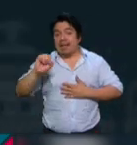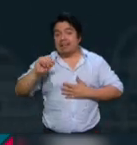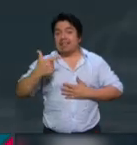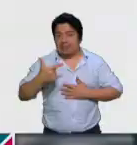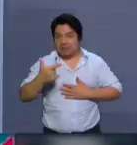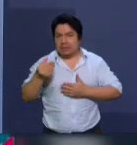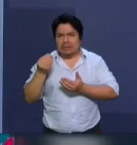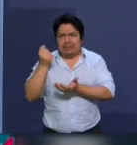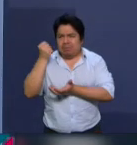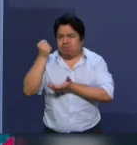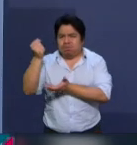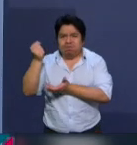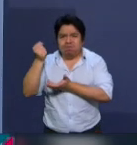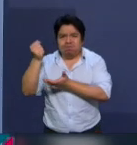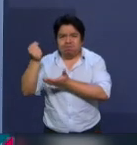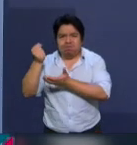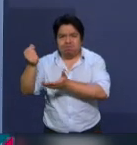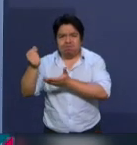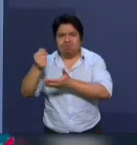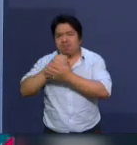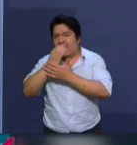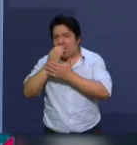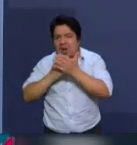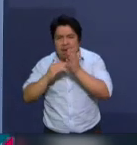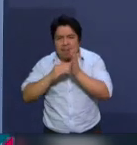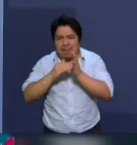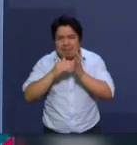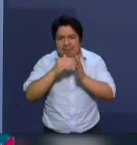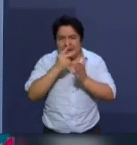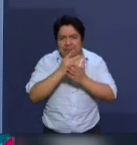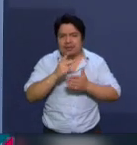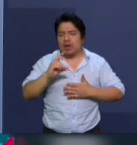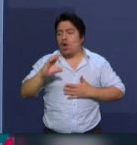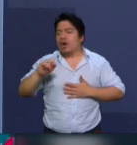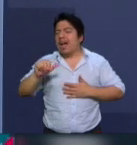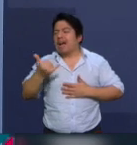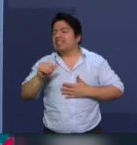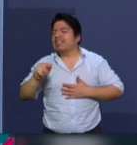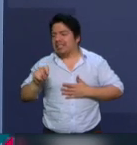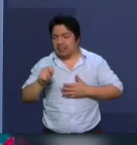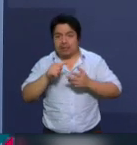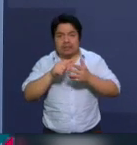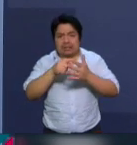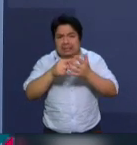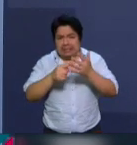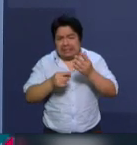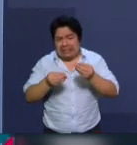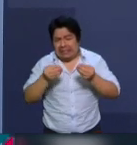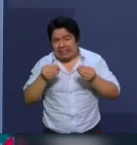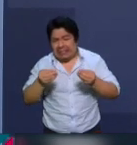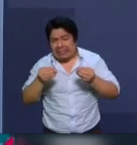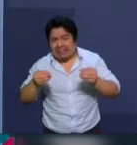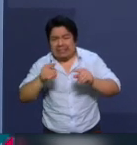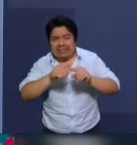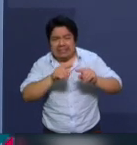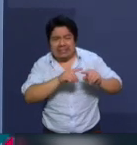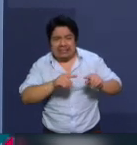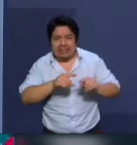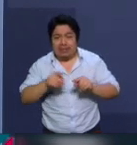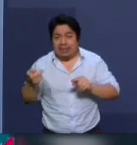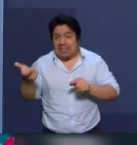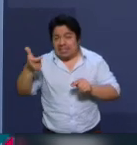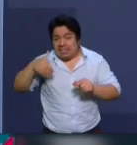recibido millones de pesos en contratos públicos financiamiento del conaid para sus empresas y ha traficado muchas muchas influencias para